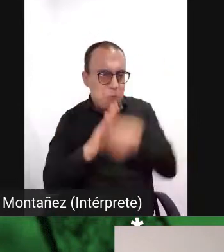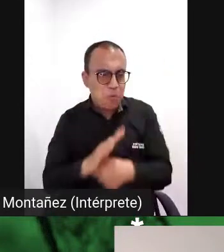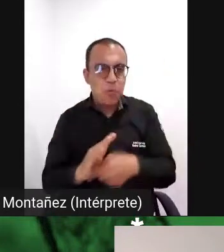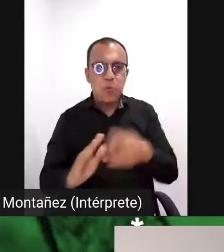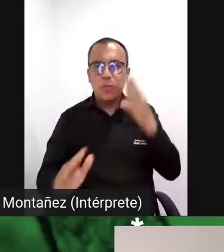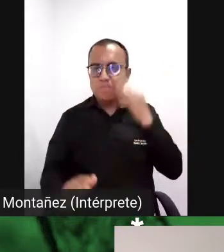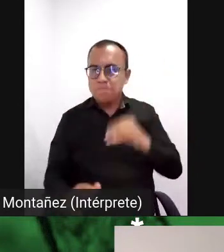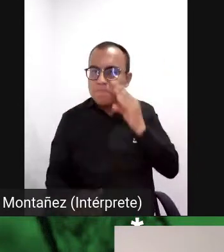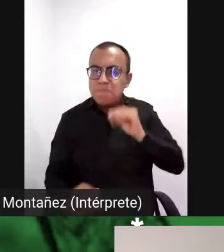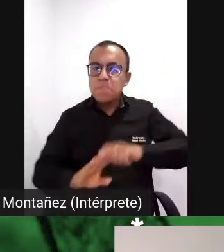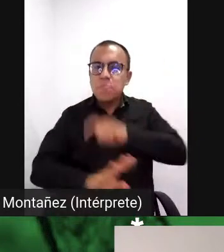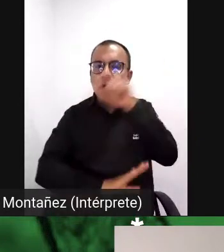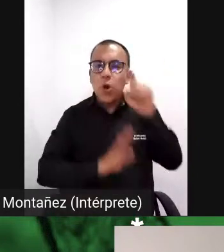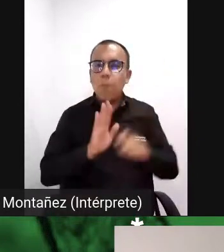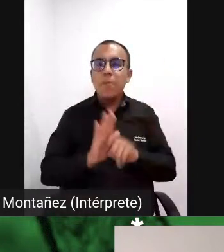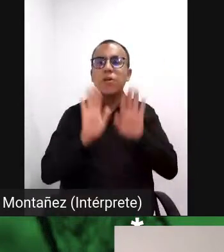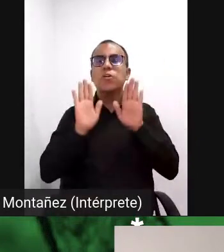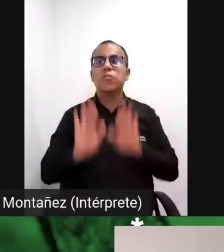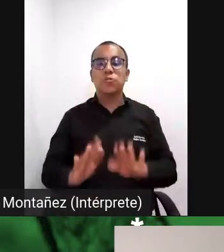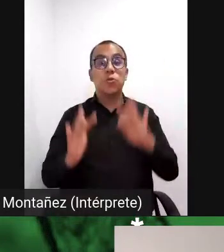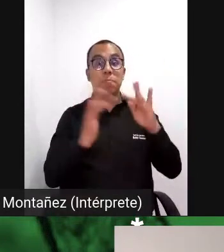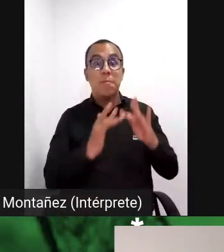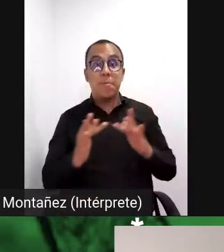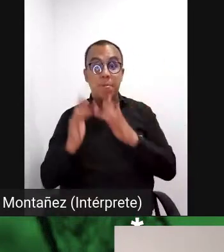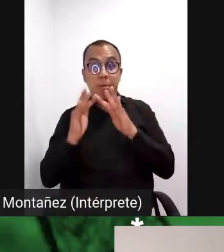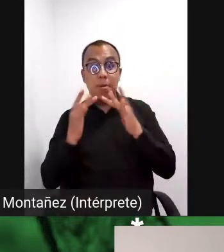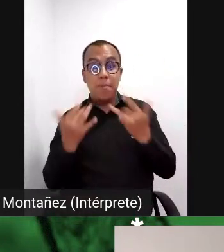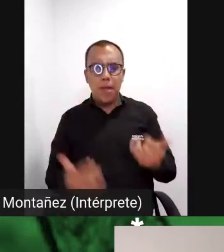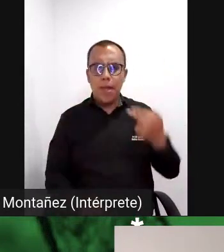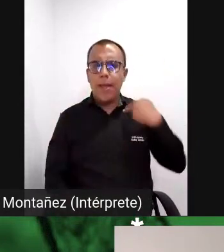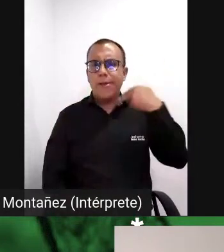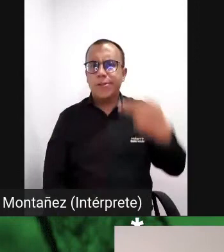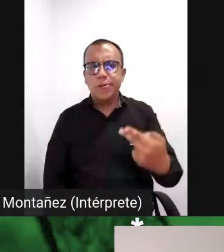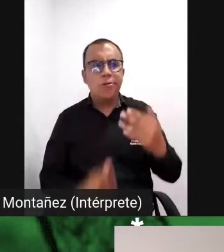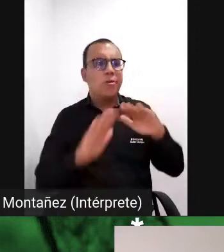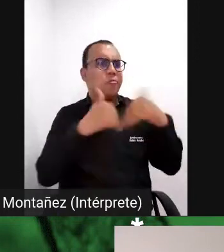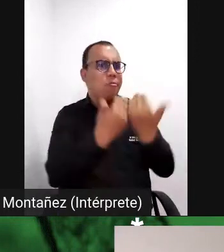anecdótico de conectar, por ejemplo, las historias de un colegio